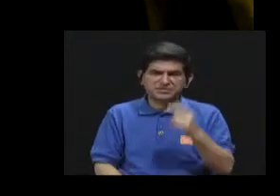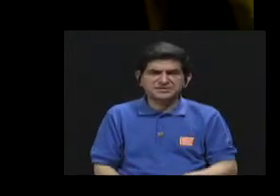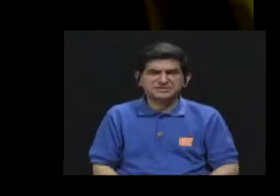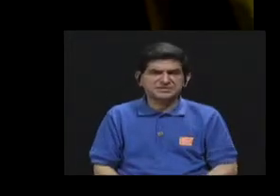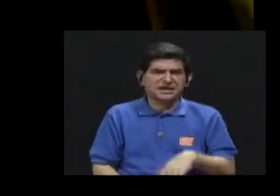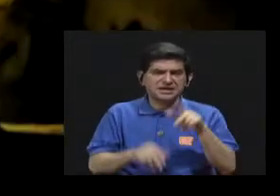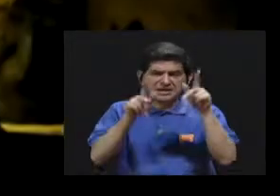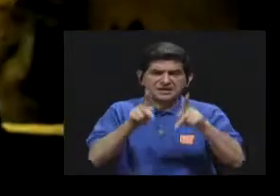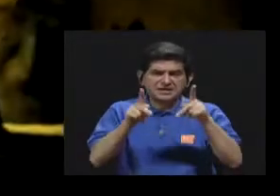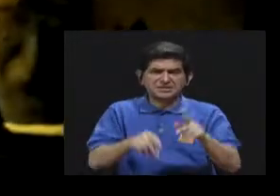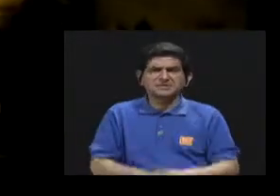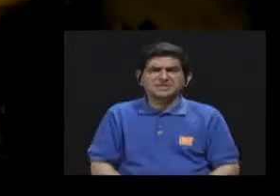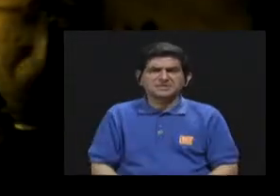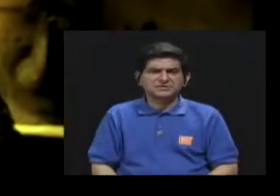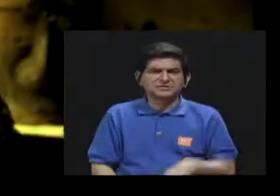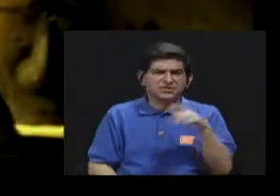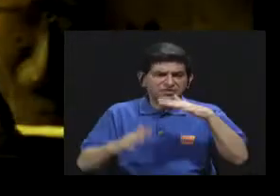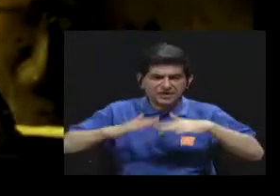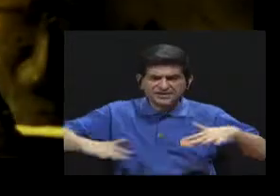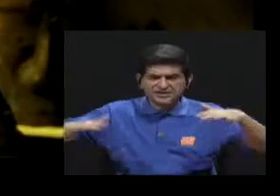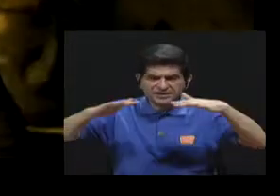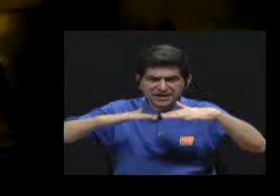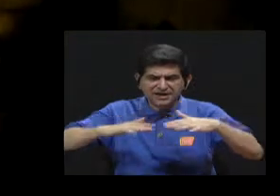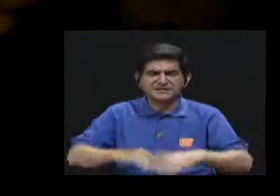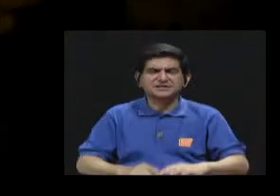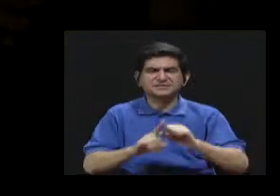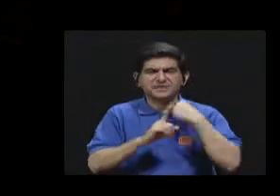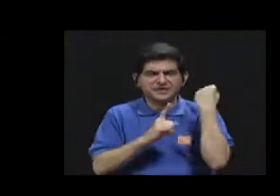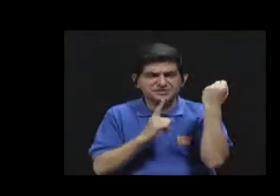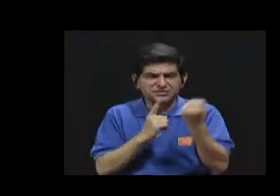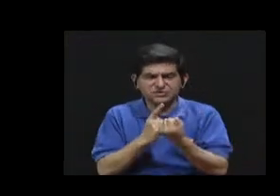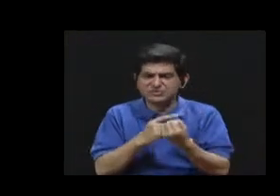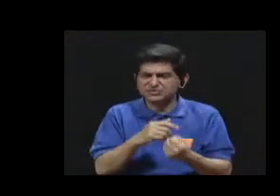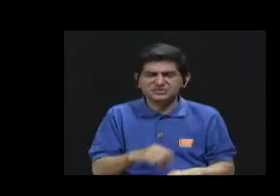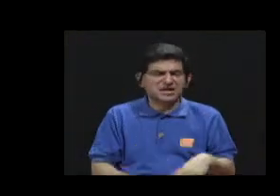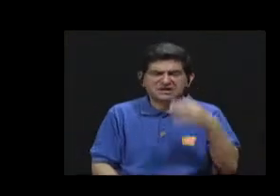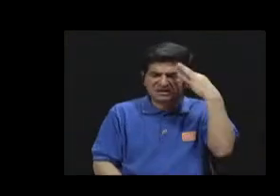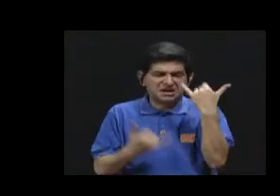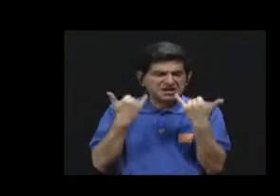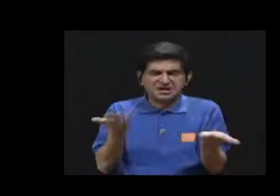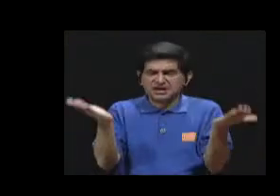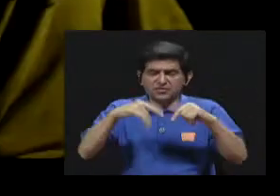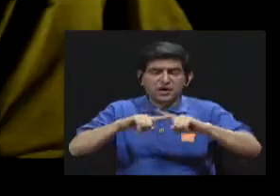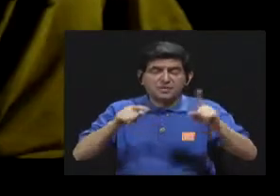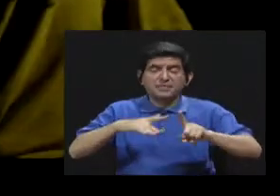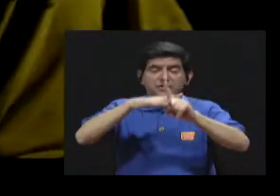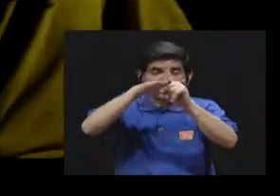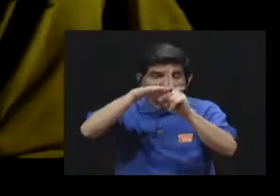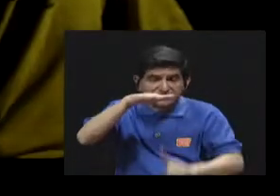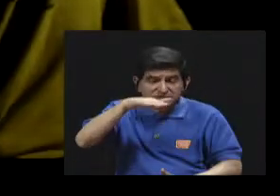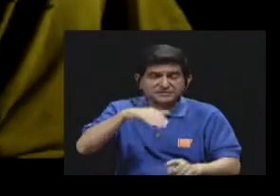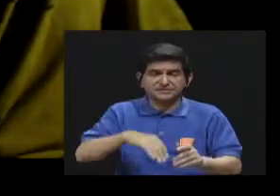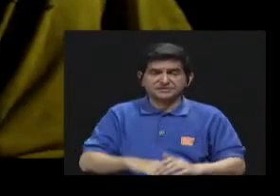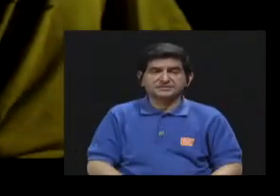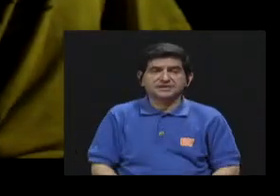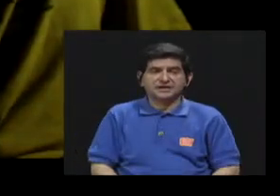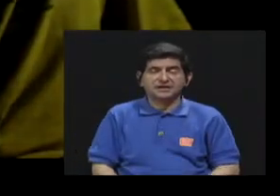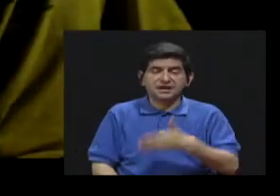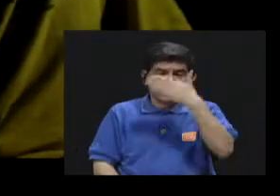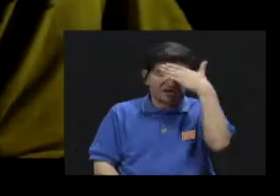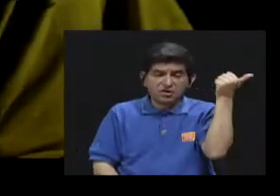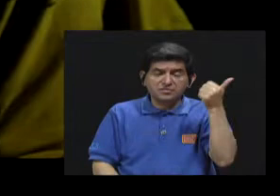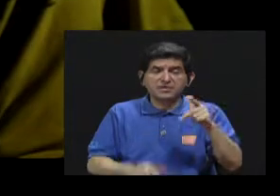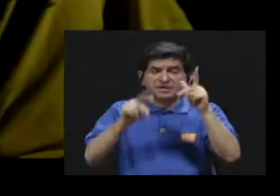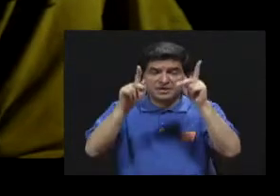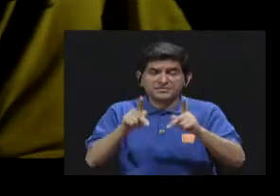¿verdad? Son como pequeños espacios de nuestra sociedad que terminan siendo invisibilizados y bueno, se nos olvida incluso